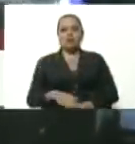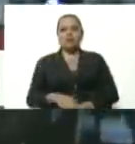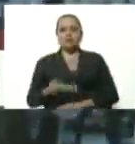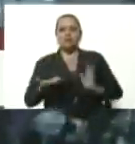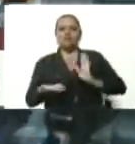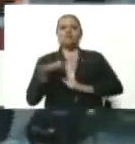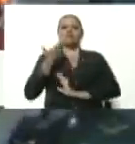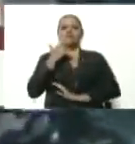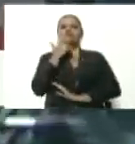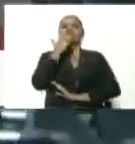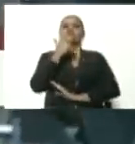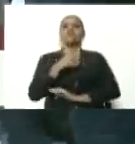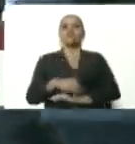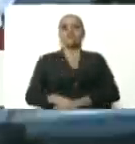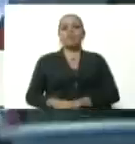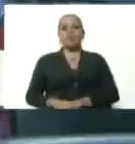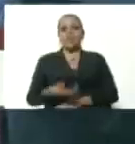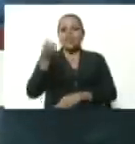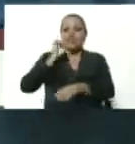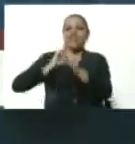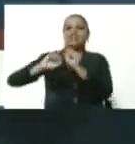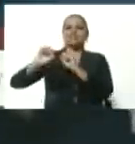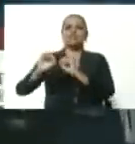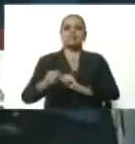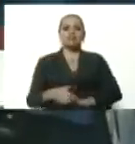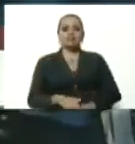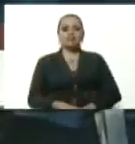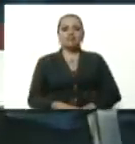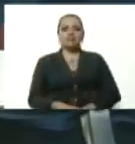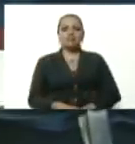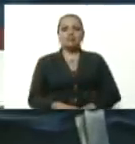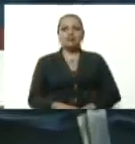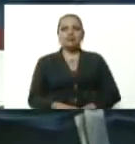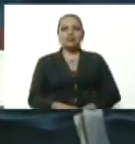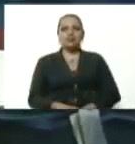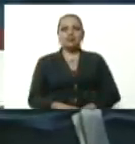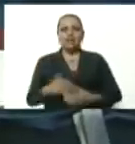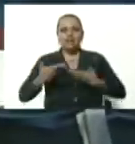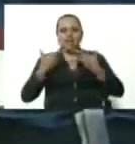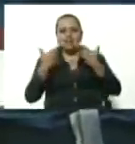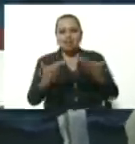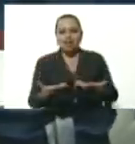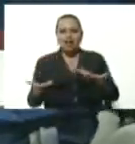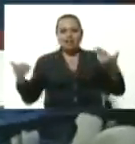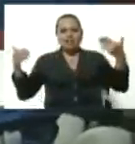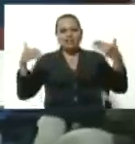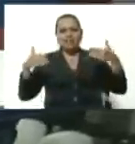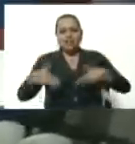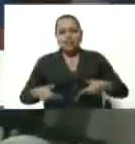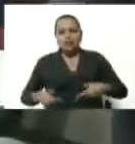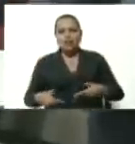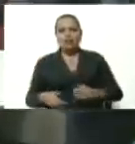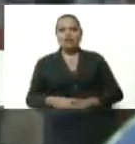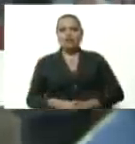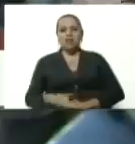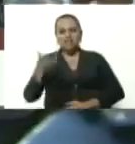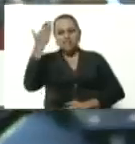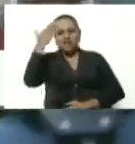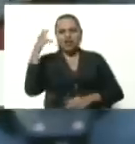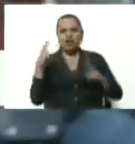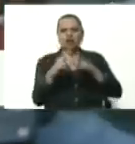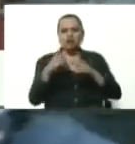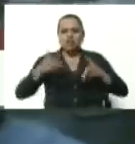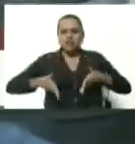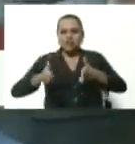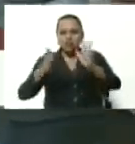Nos sube la moral de combate, de entrega, de sacrificio y de saber el camino hacia donde nosotros